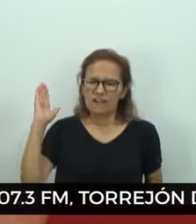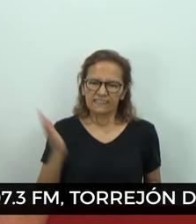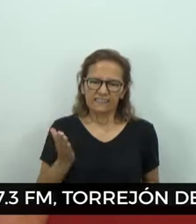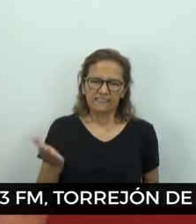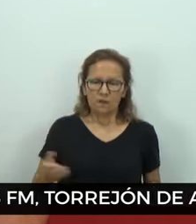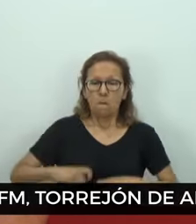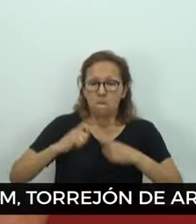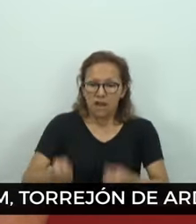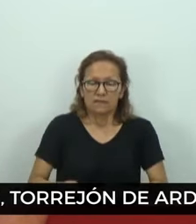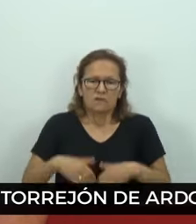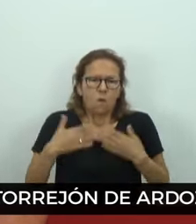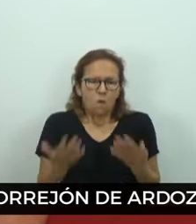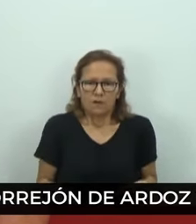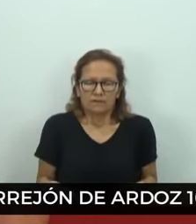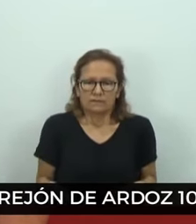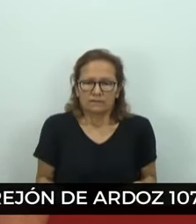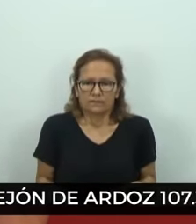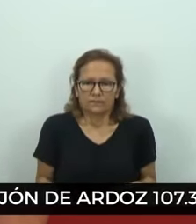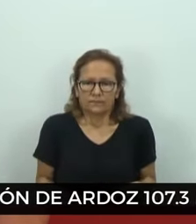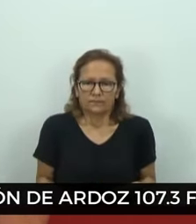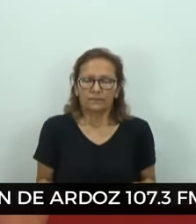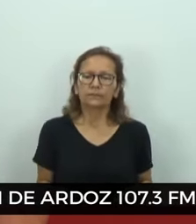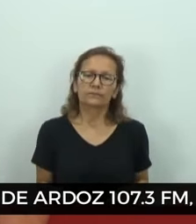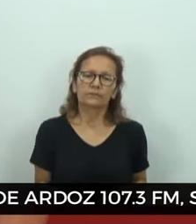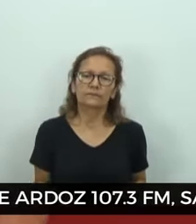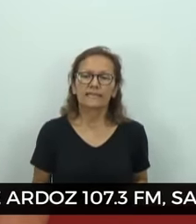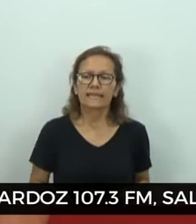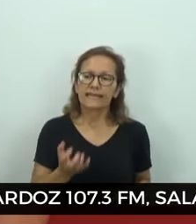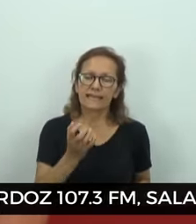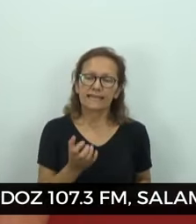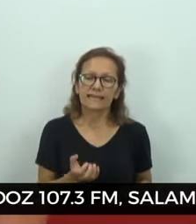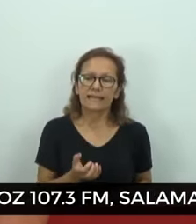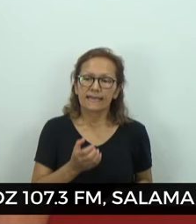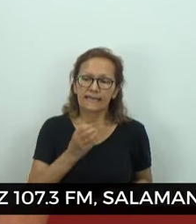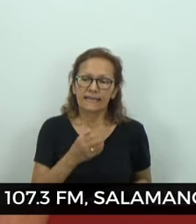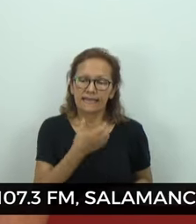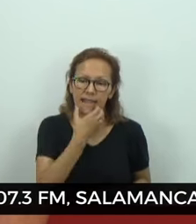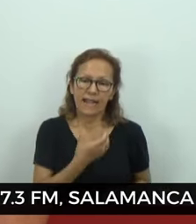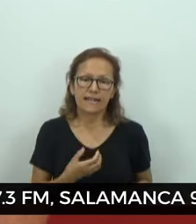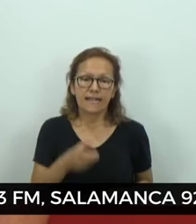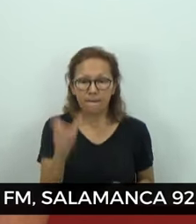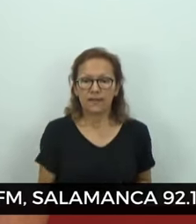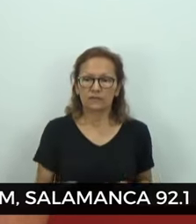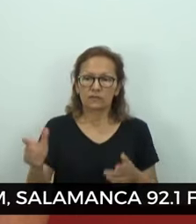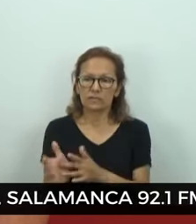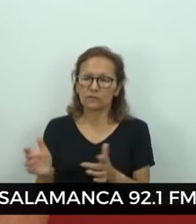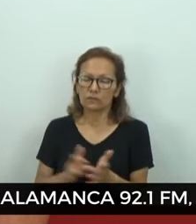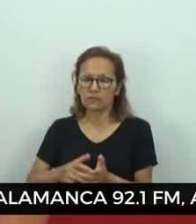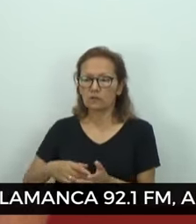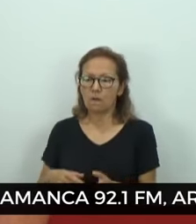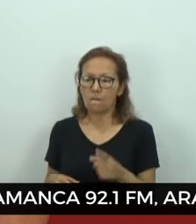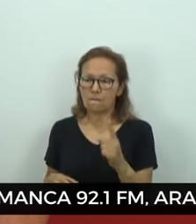saber que en griego se llama katapateo y significa menospreciar.